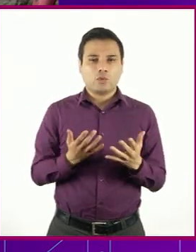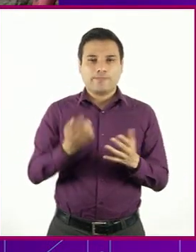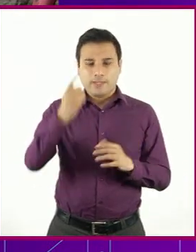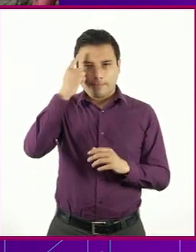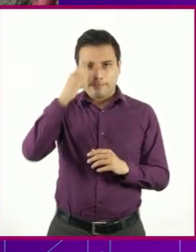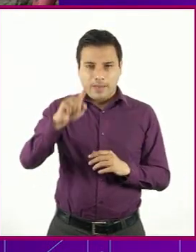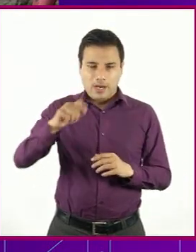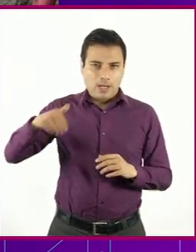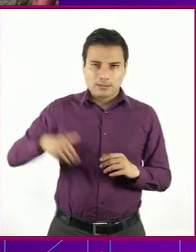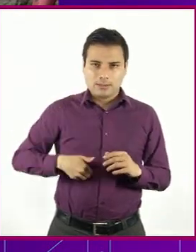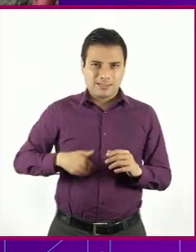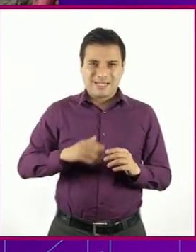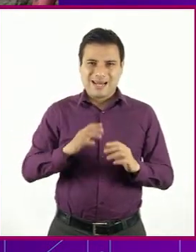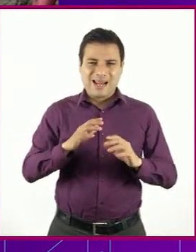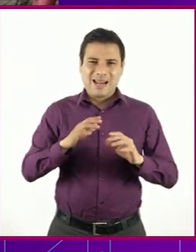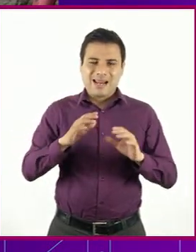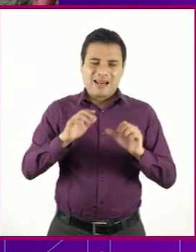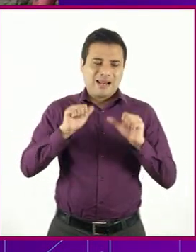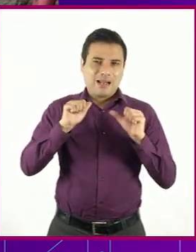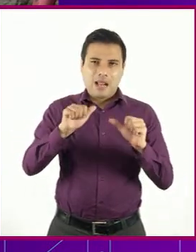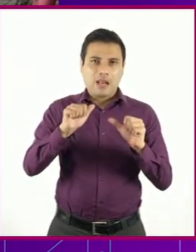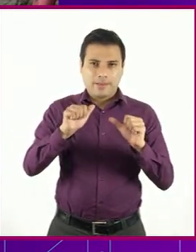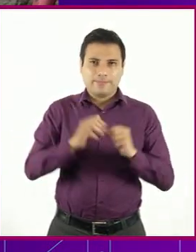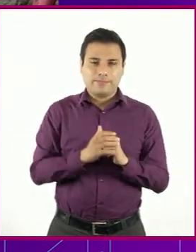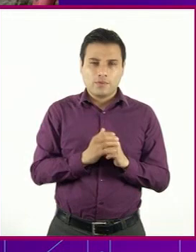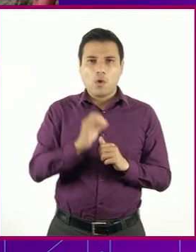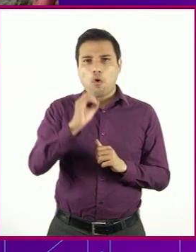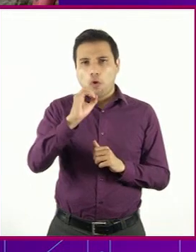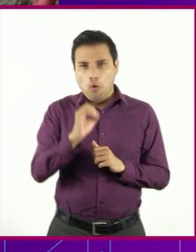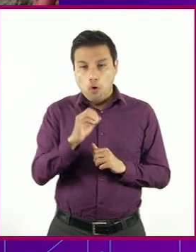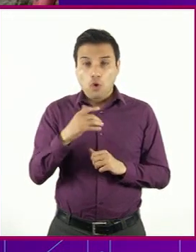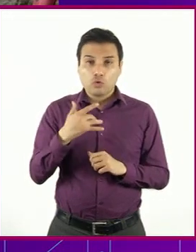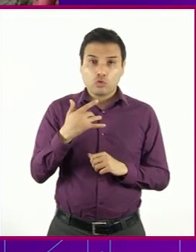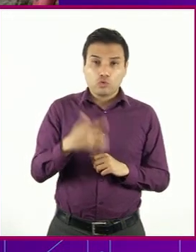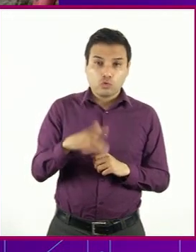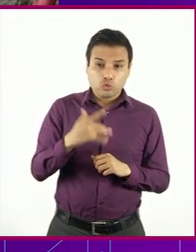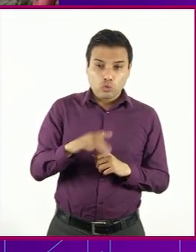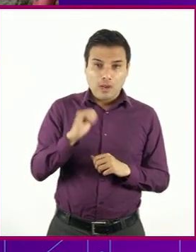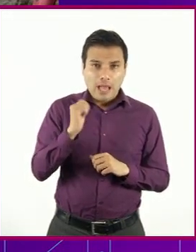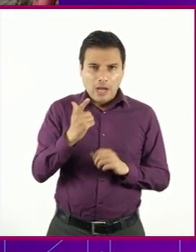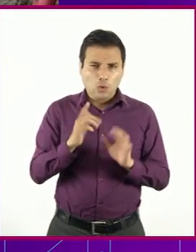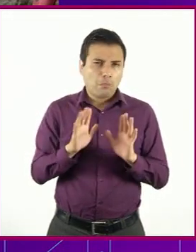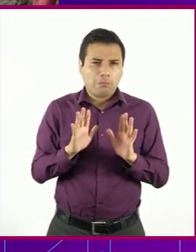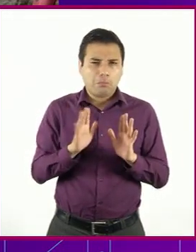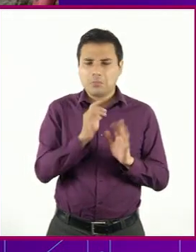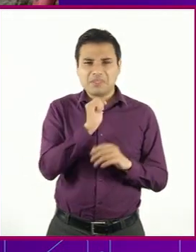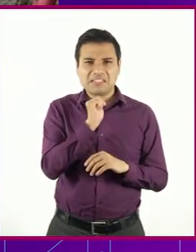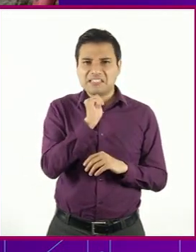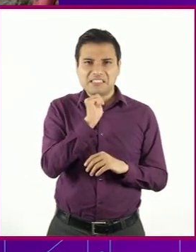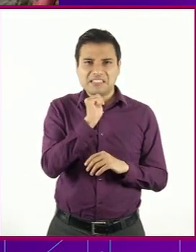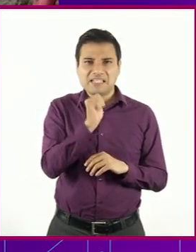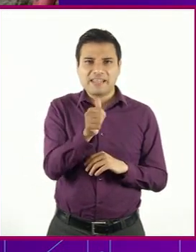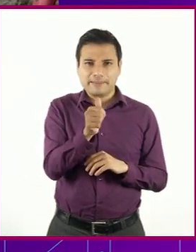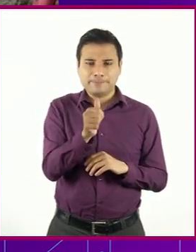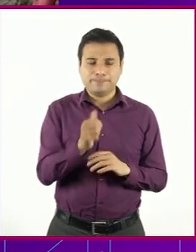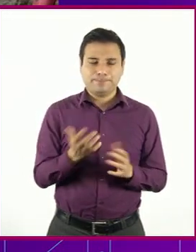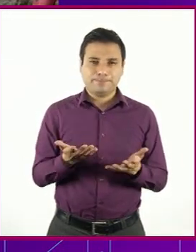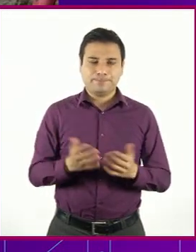ningún tipo de lesión o dolor secundario a la prótesis que nos impida que el paciente pueda moverse o apoyar de manera